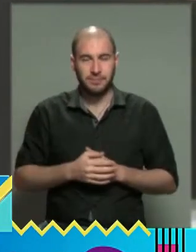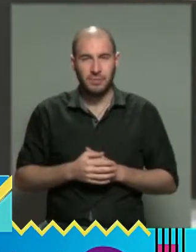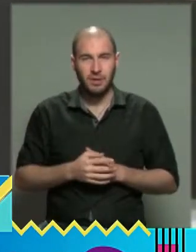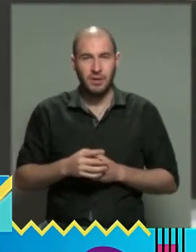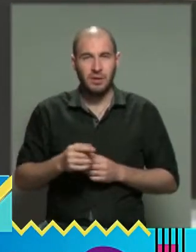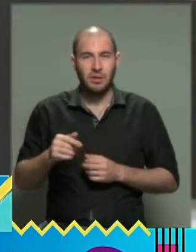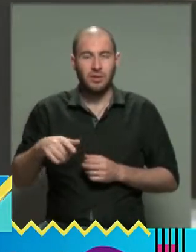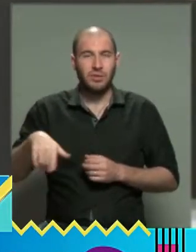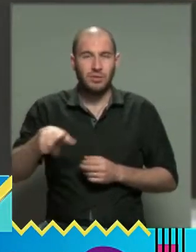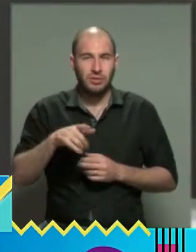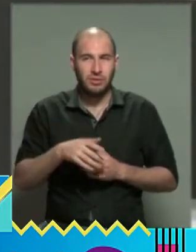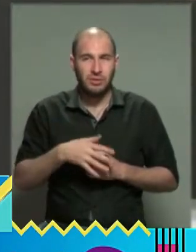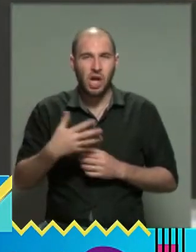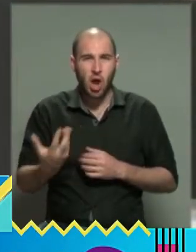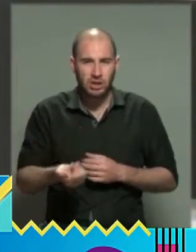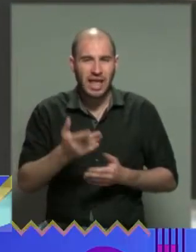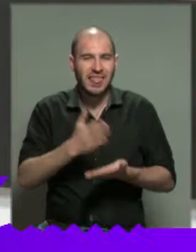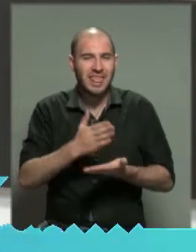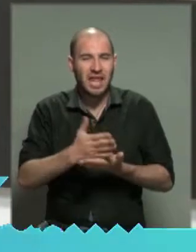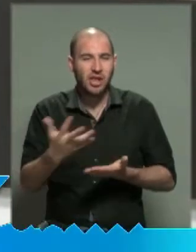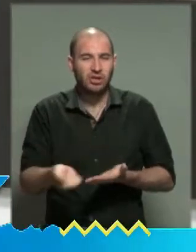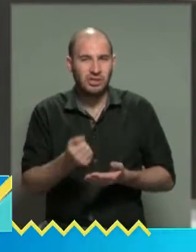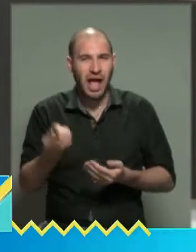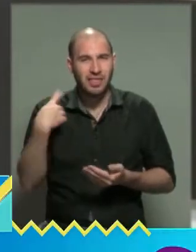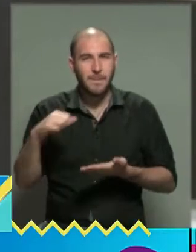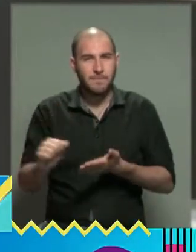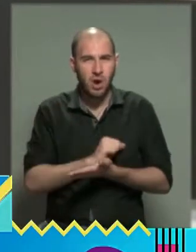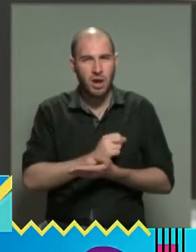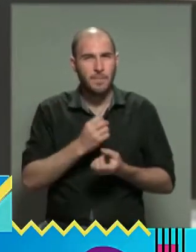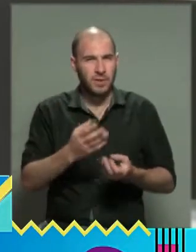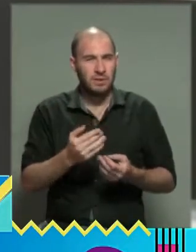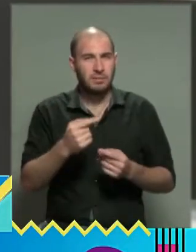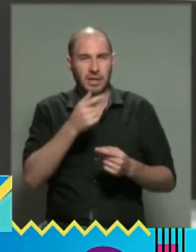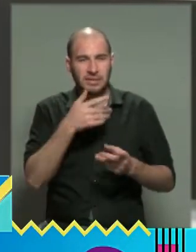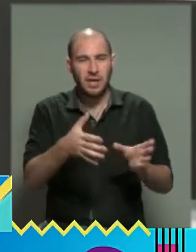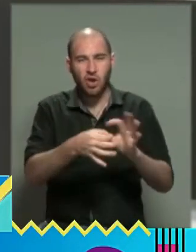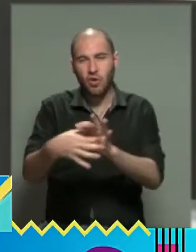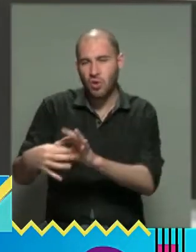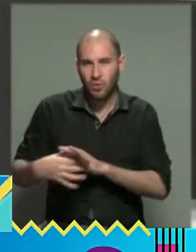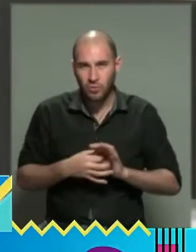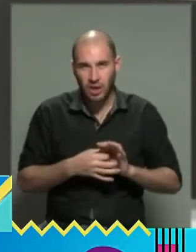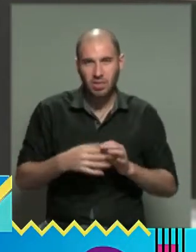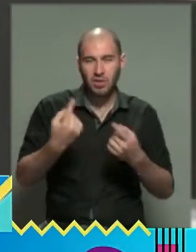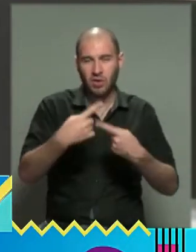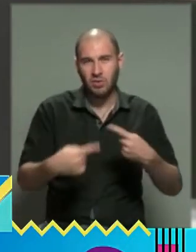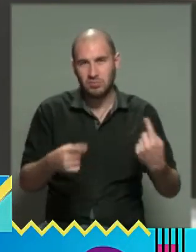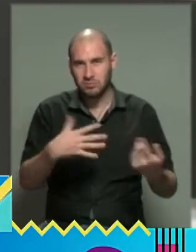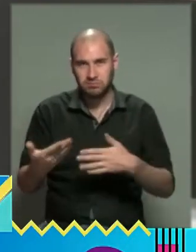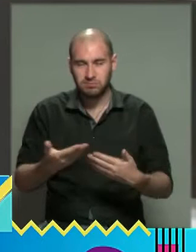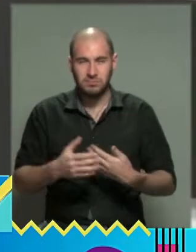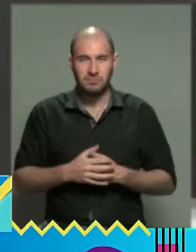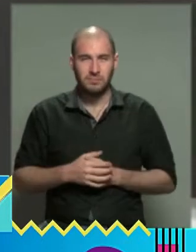les recuperen esos derechos vulnerados, porque digo, todo es una cadena en definitiva de causas y